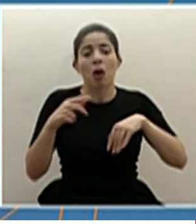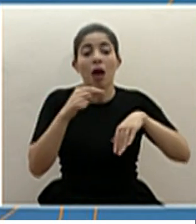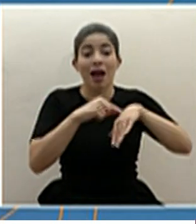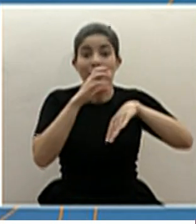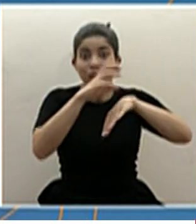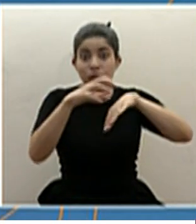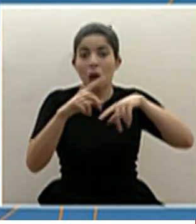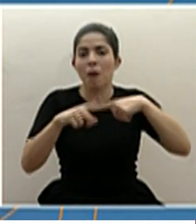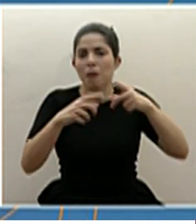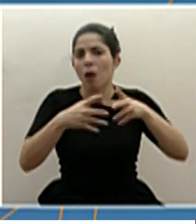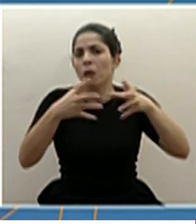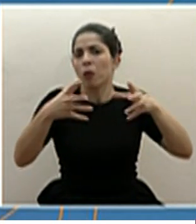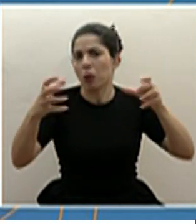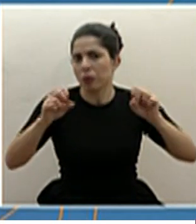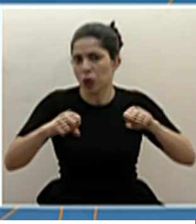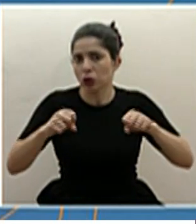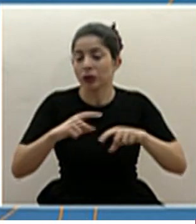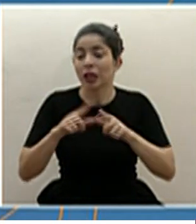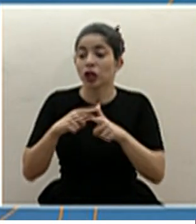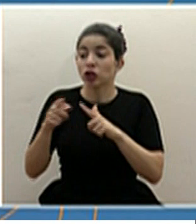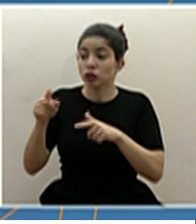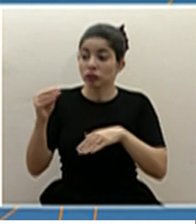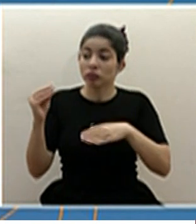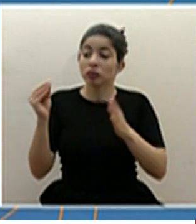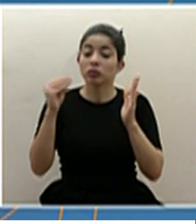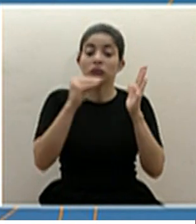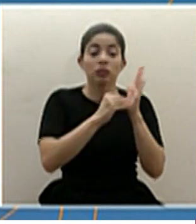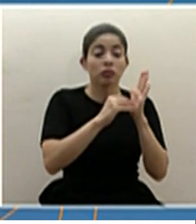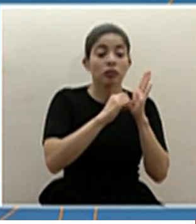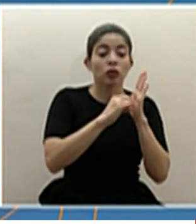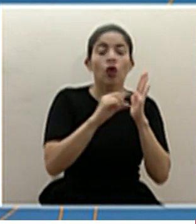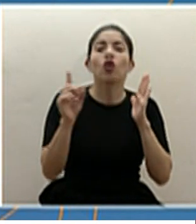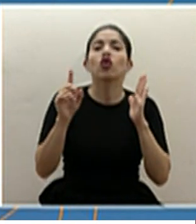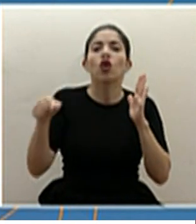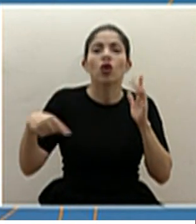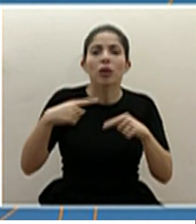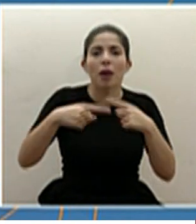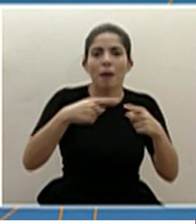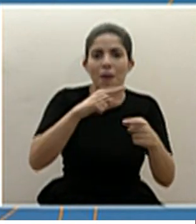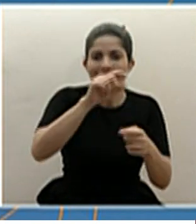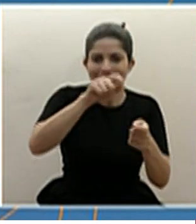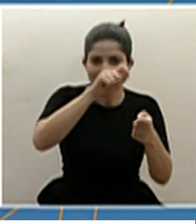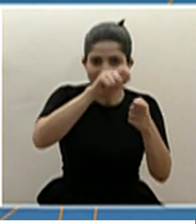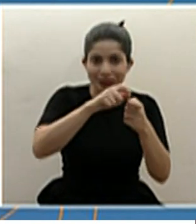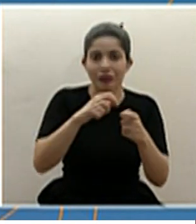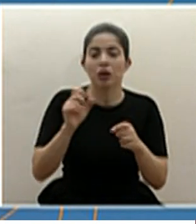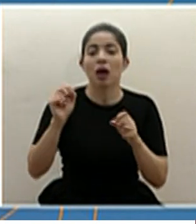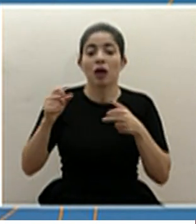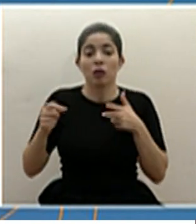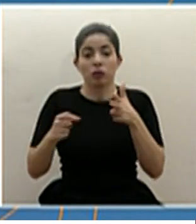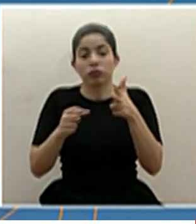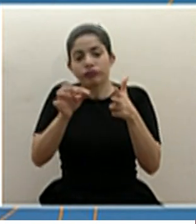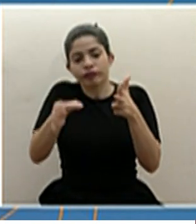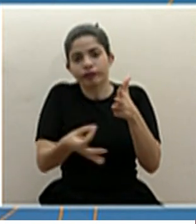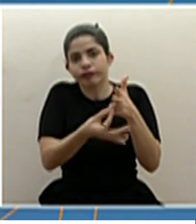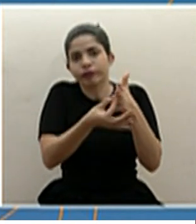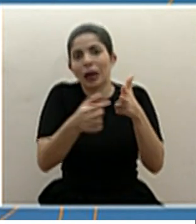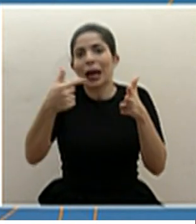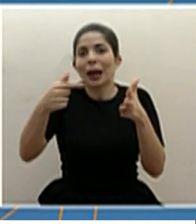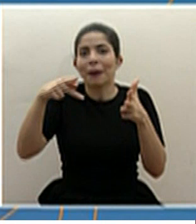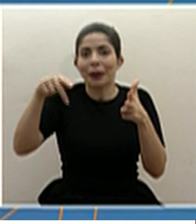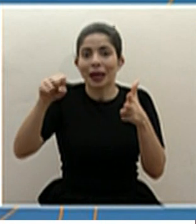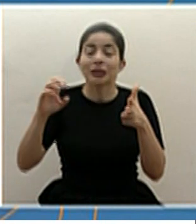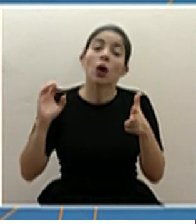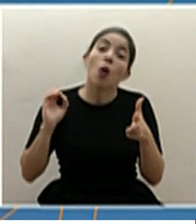aumento. Y se le hace un rastreo, ya sea por GPS o por alguna escolta que se le pueda